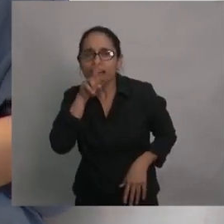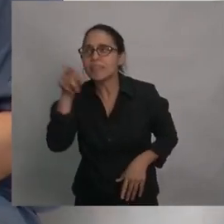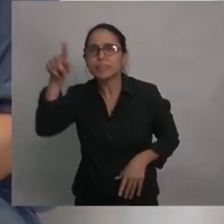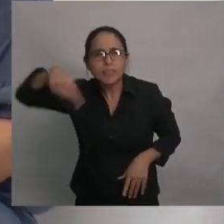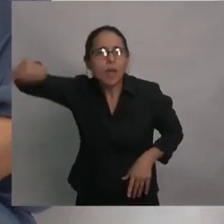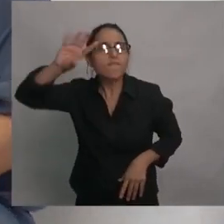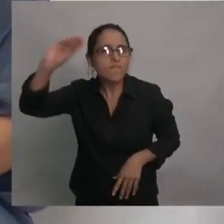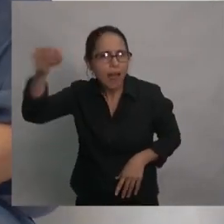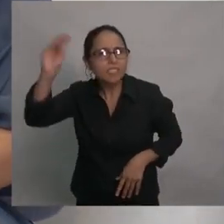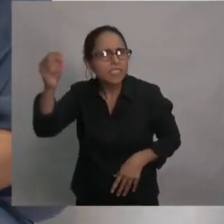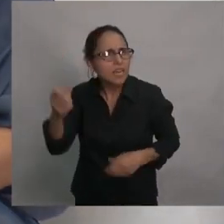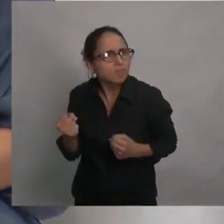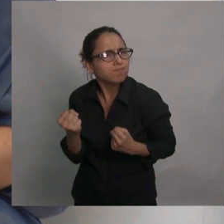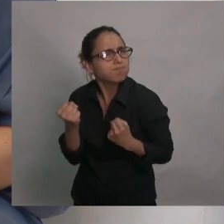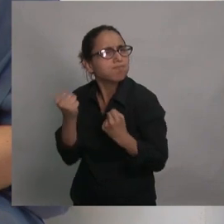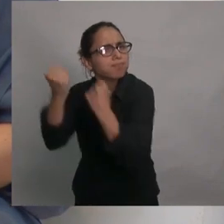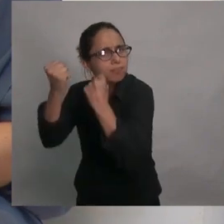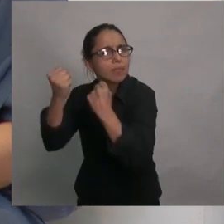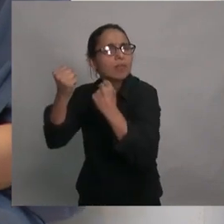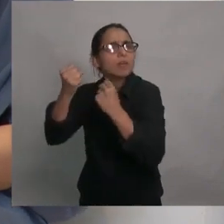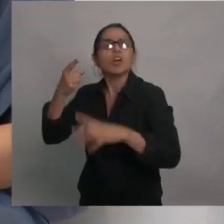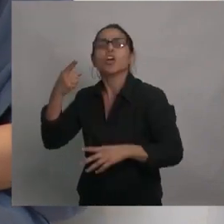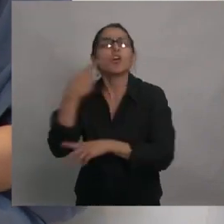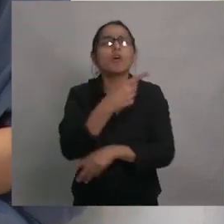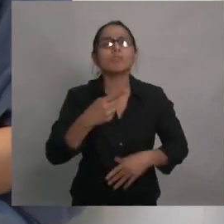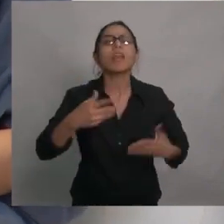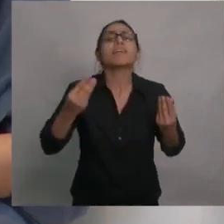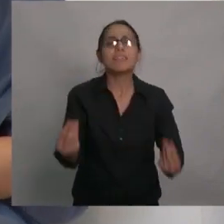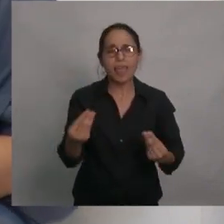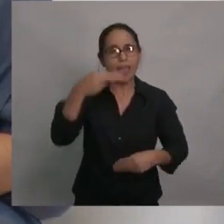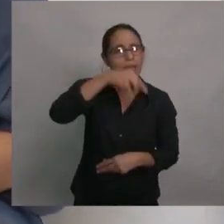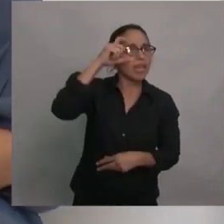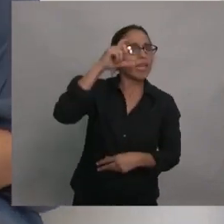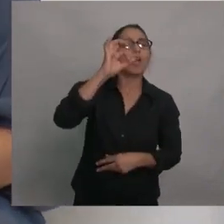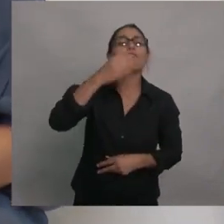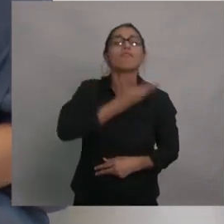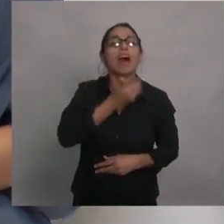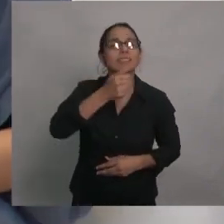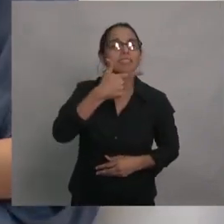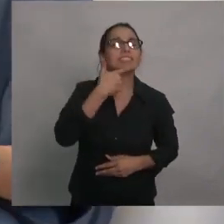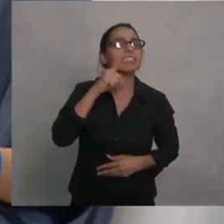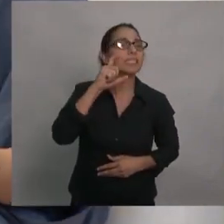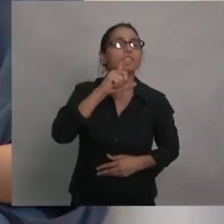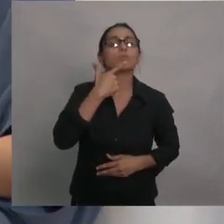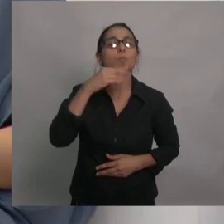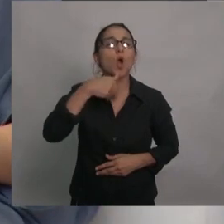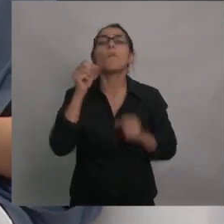han resistido y han liderado la resistencia contra el neofascismo de Bolsonaro.